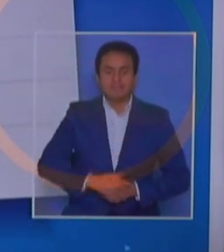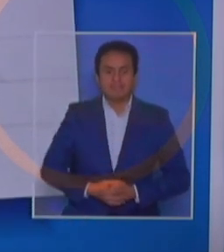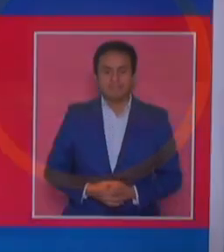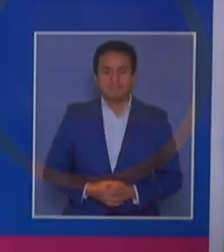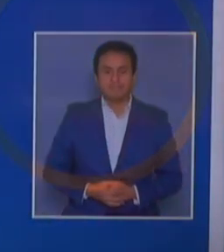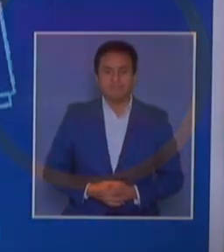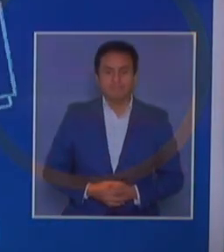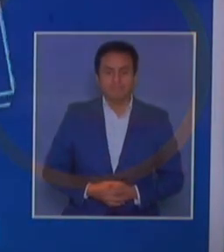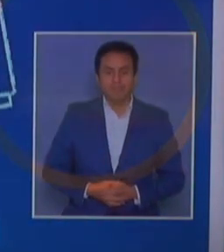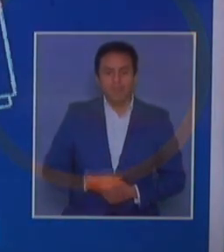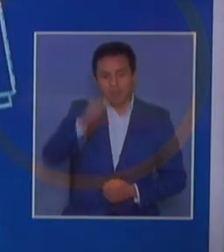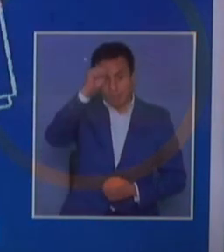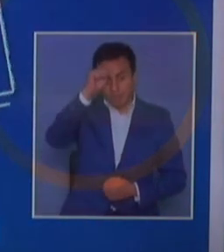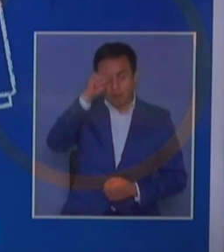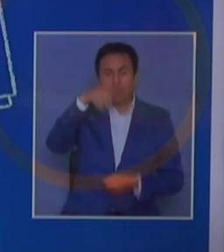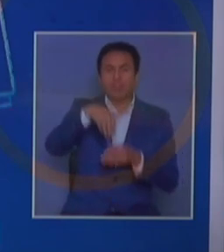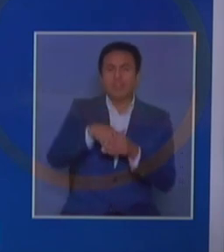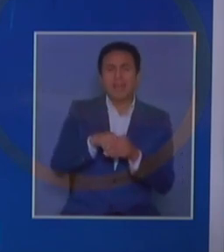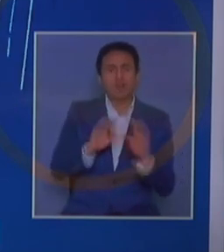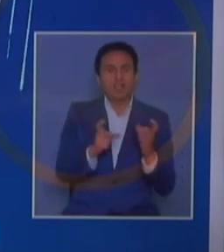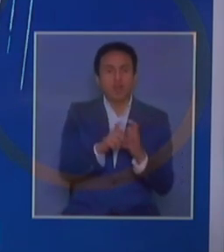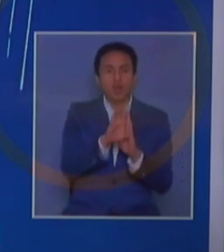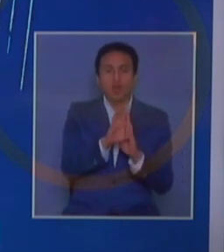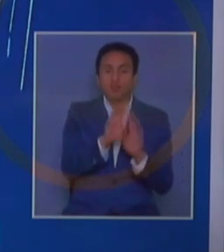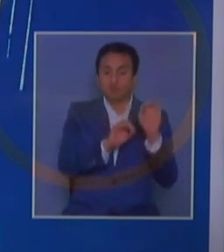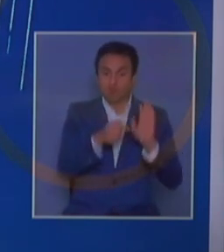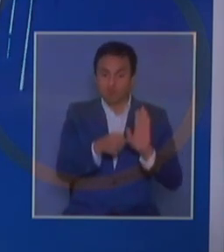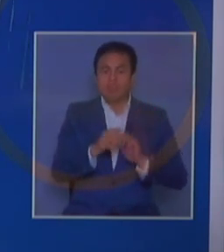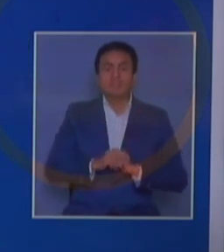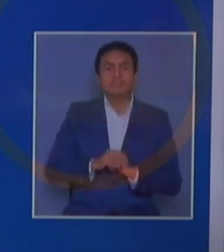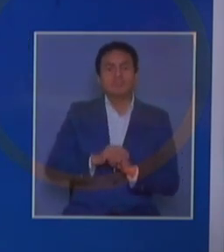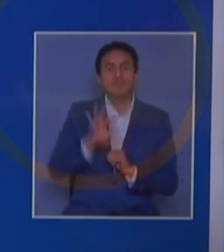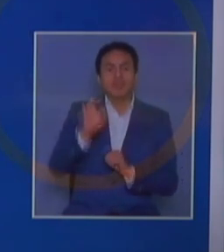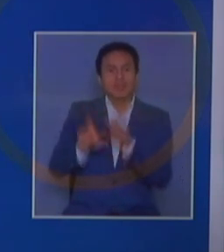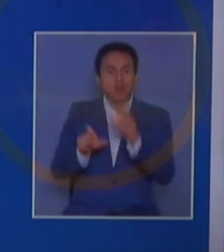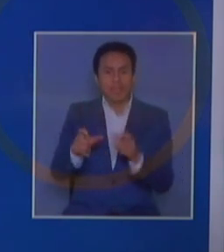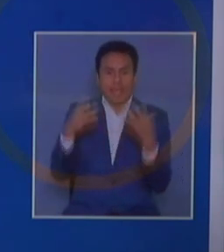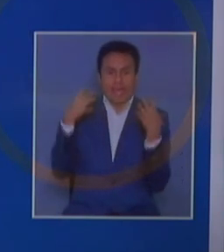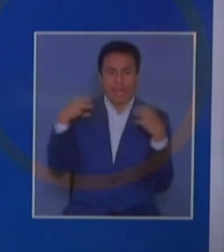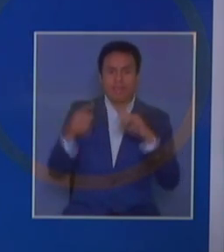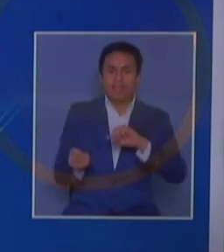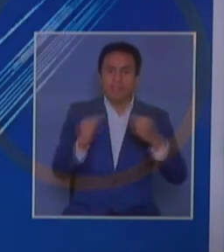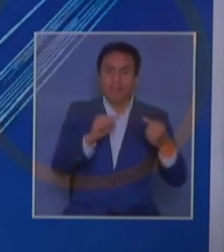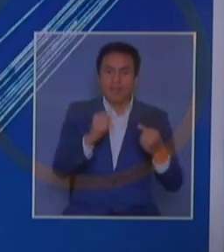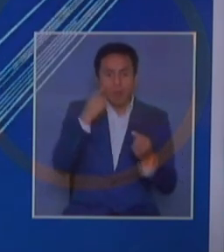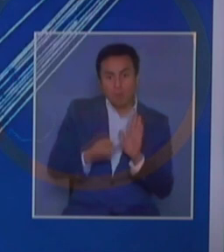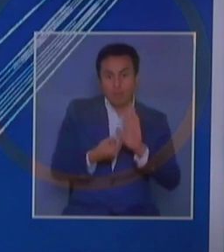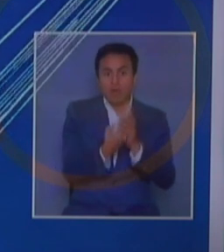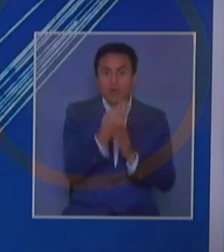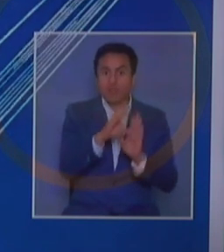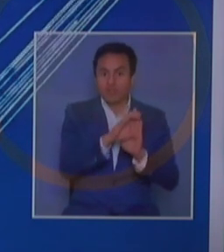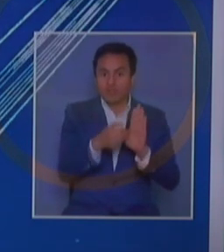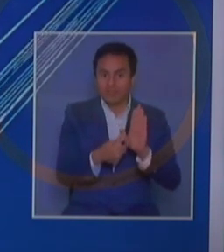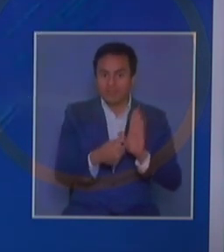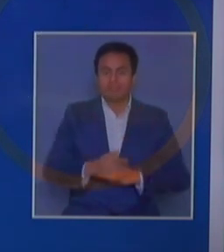ya un anteproyecto y tienen que trabajar sobre ese anteproyecto y no pueden incorporar los consejeros que se van a elegir ahora